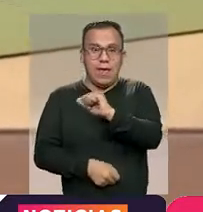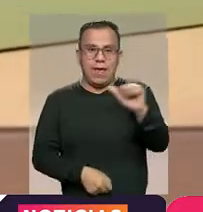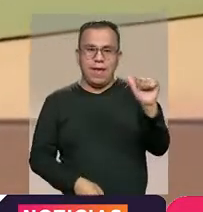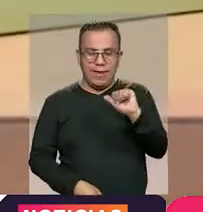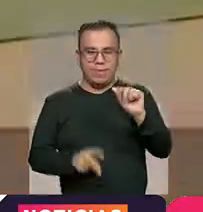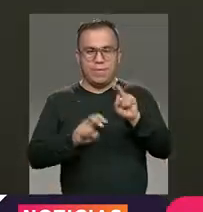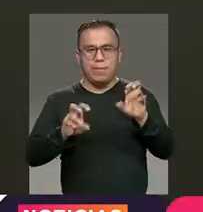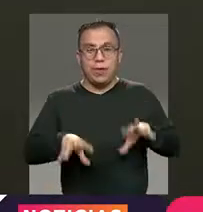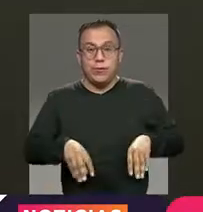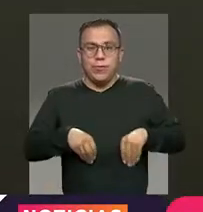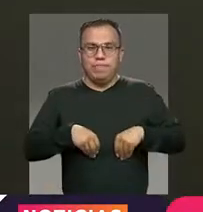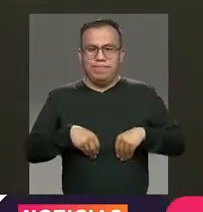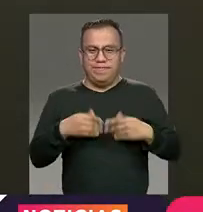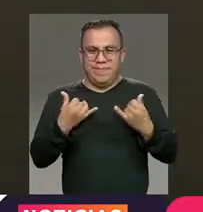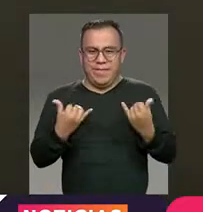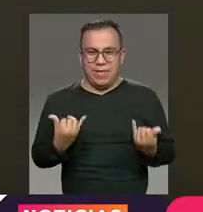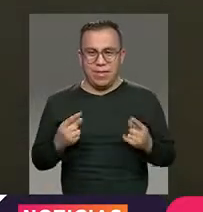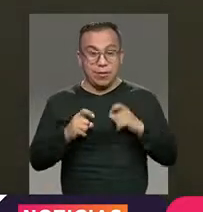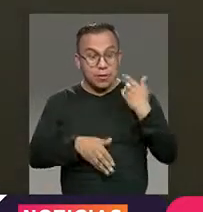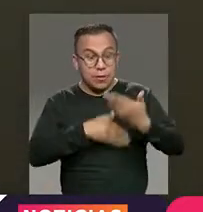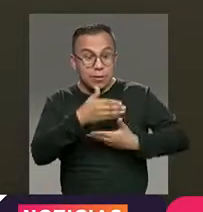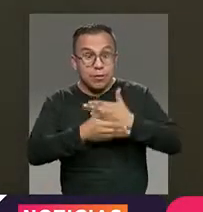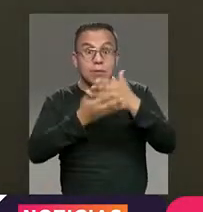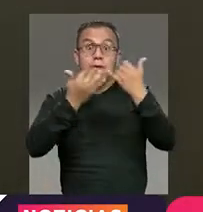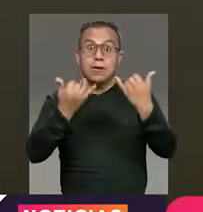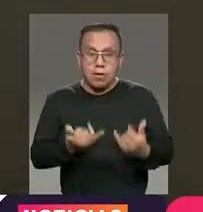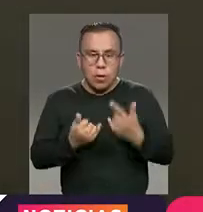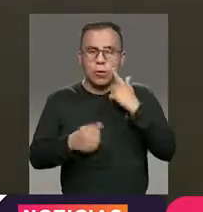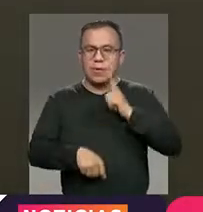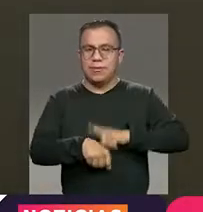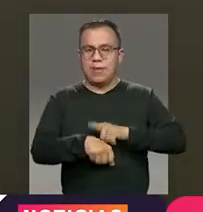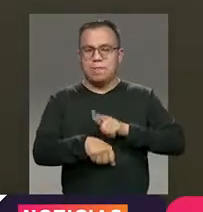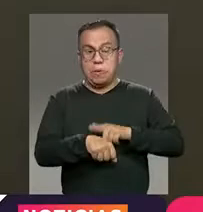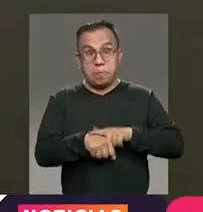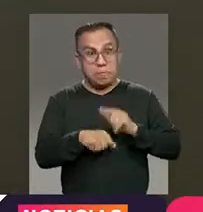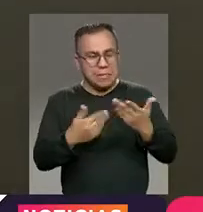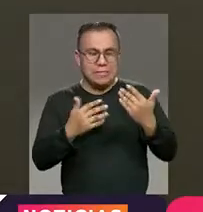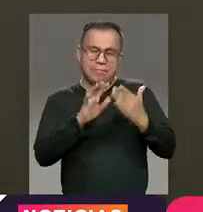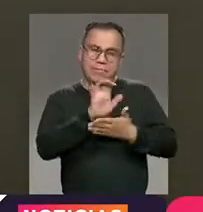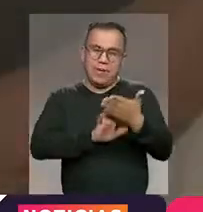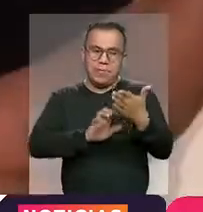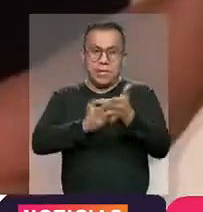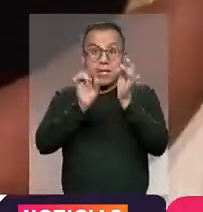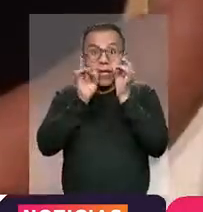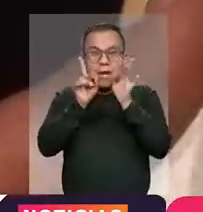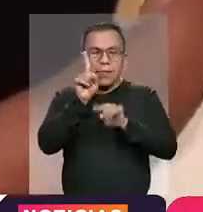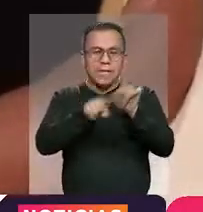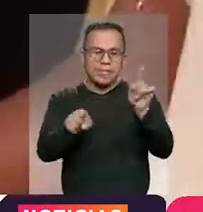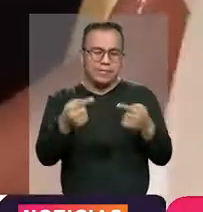mujeres, la menopausia. Este libro la guiará en la preparación a este momento para minimizar la gravedad